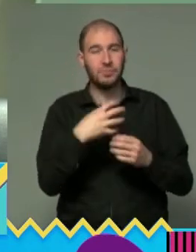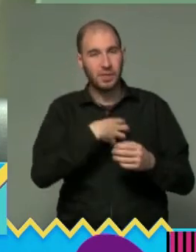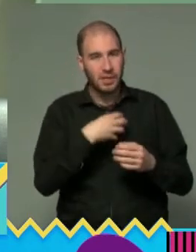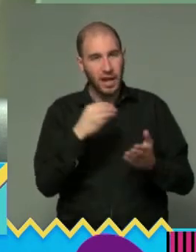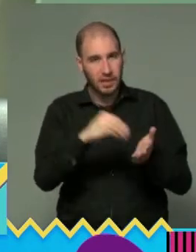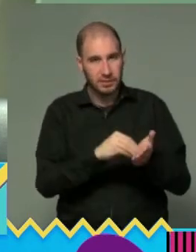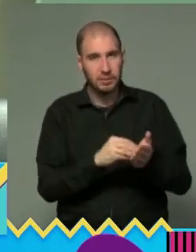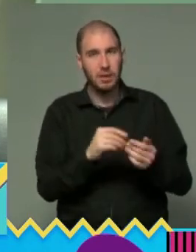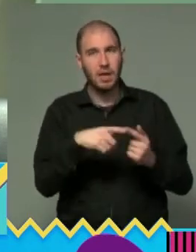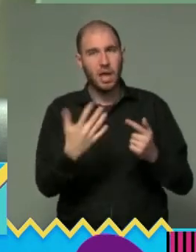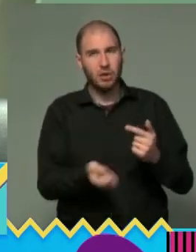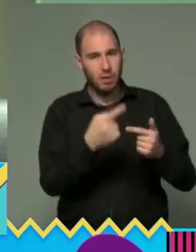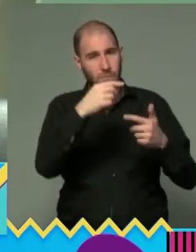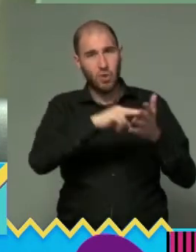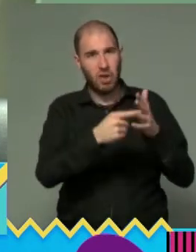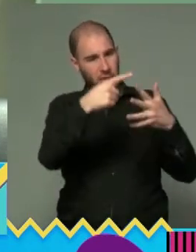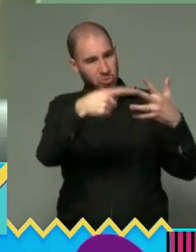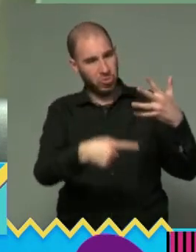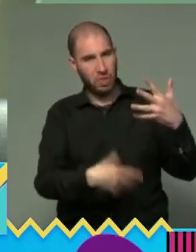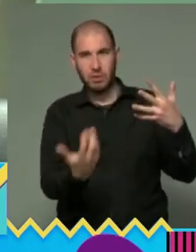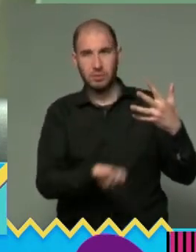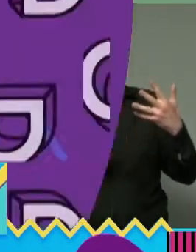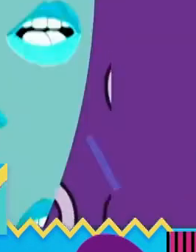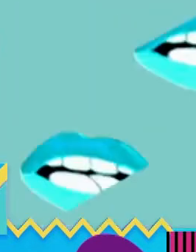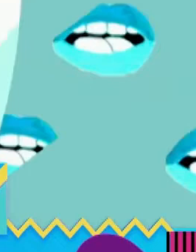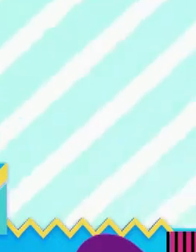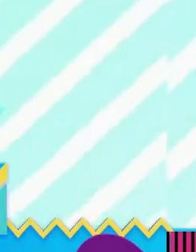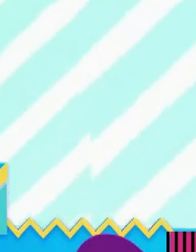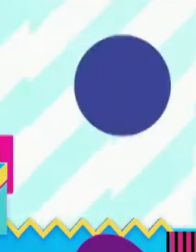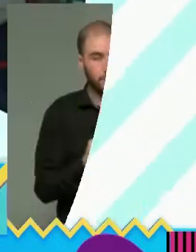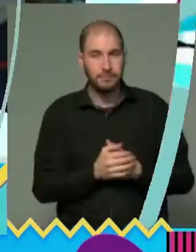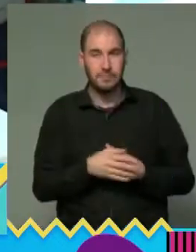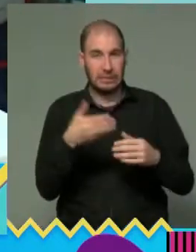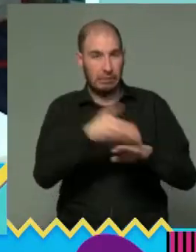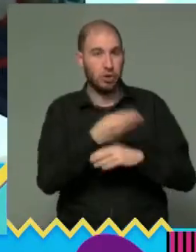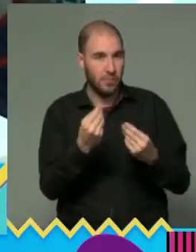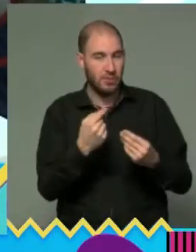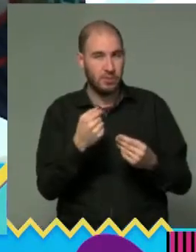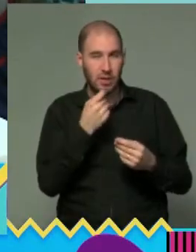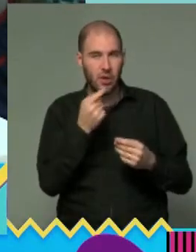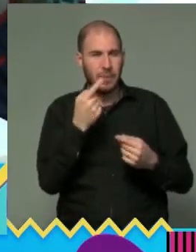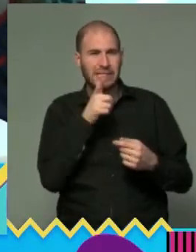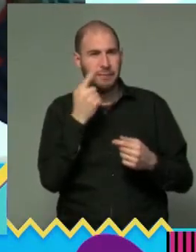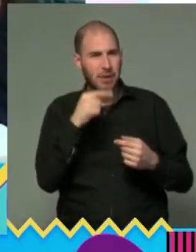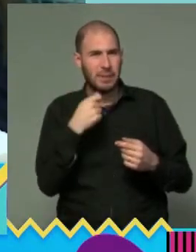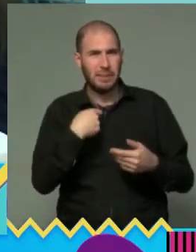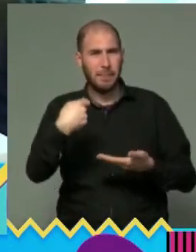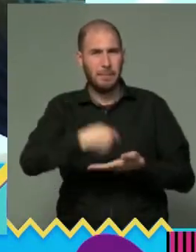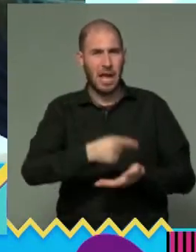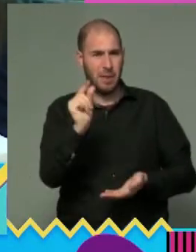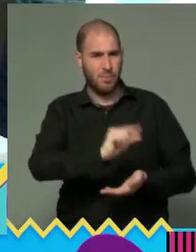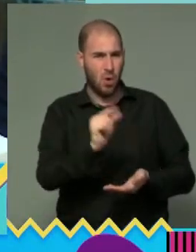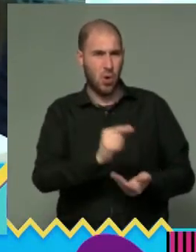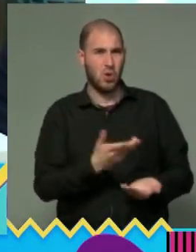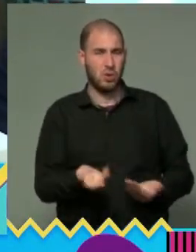clase, tenemos que detectar todos esos problemas de la vida social y tenemos que saber cómo intervenir, y yo sé que va a sonar feo, pero te digo que nos están pagando bastante poco